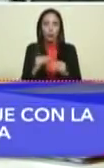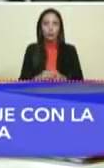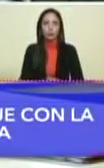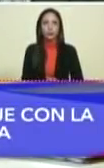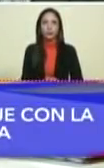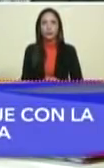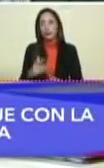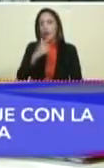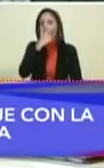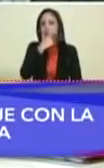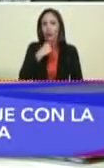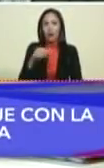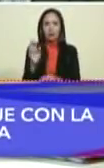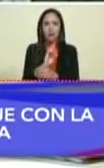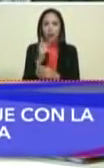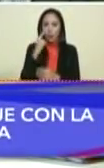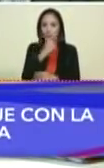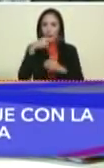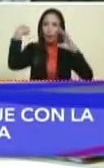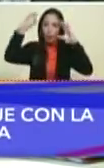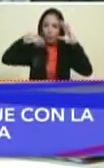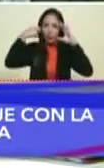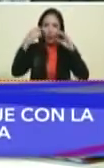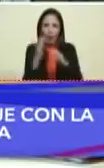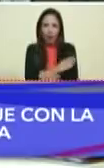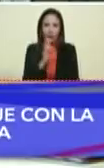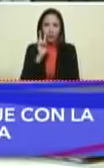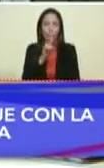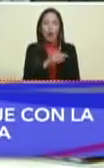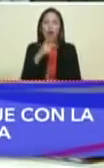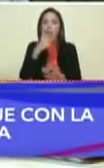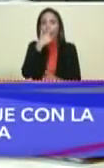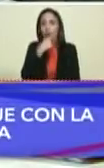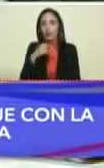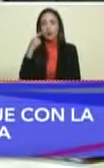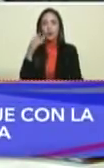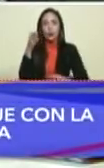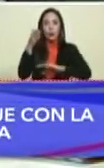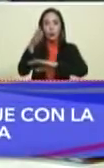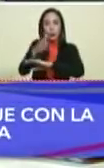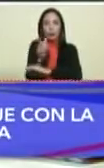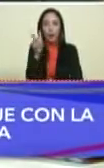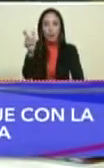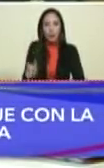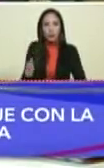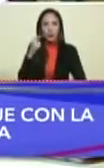sumamente sencillo, como lo vimos en el video, cuando la persona llega,